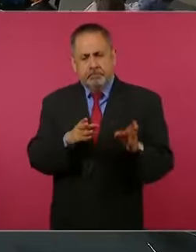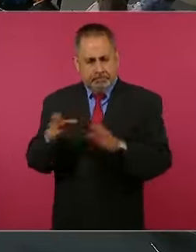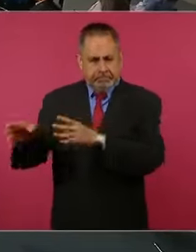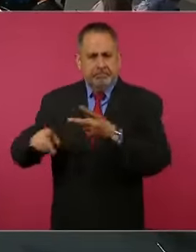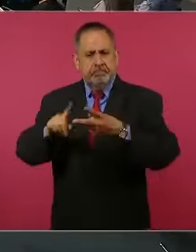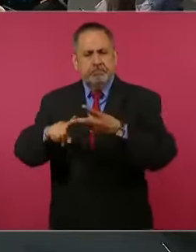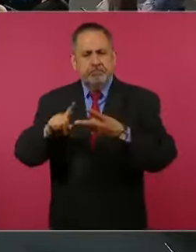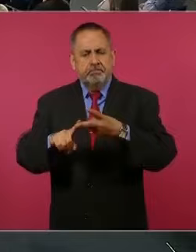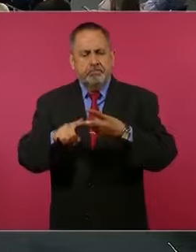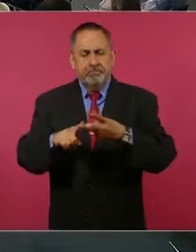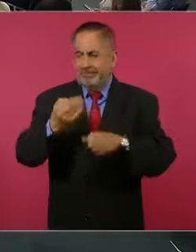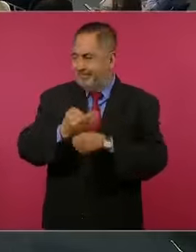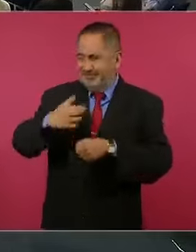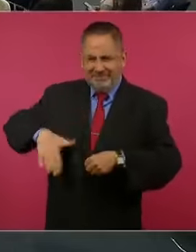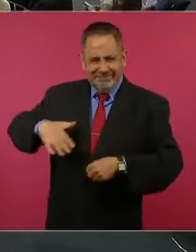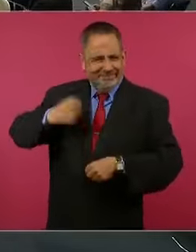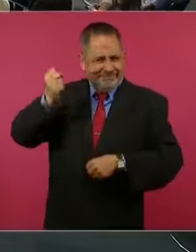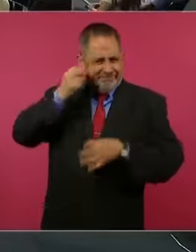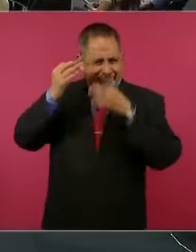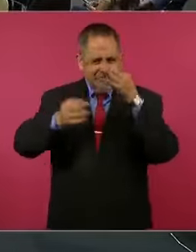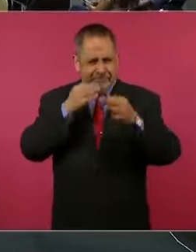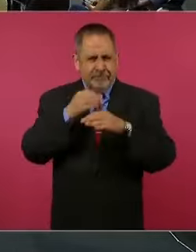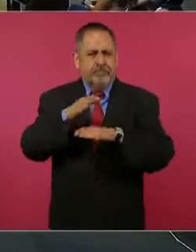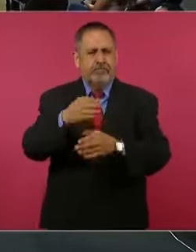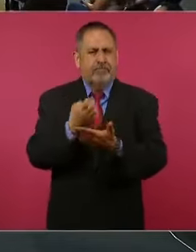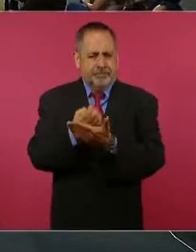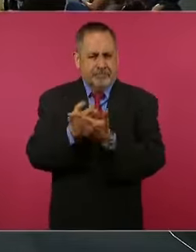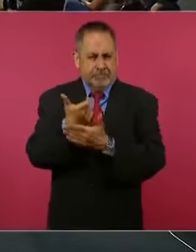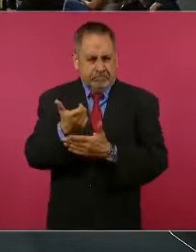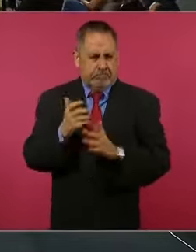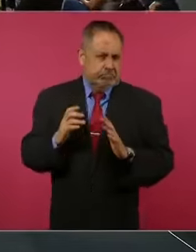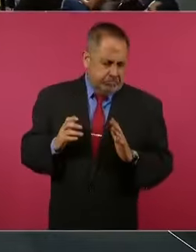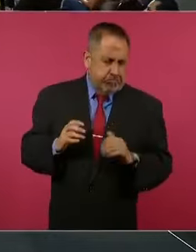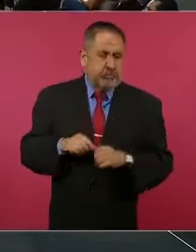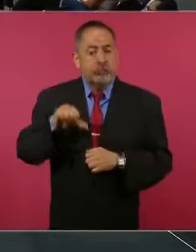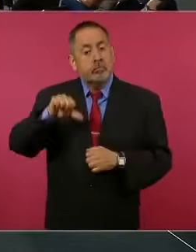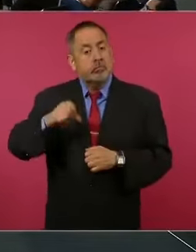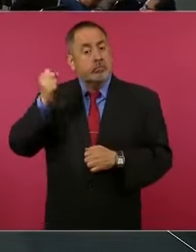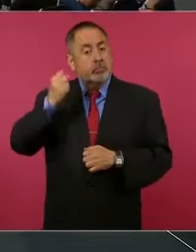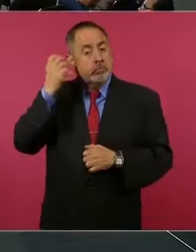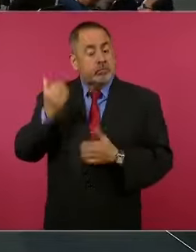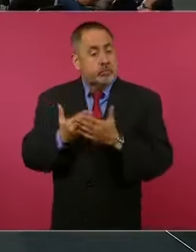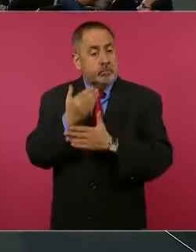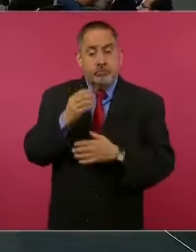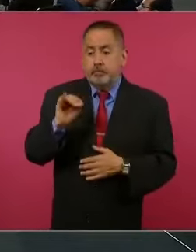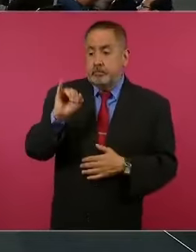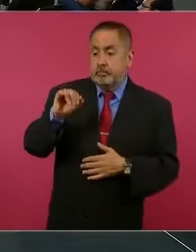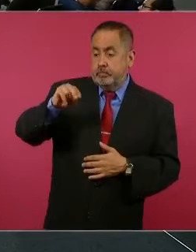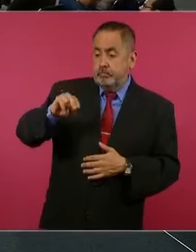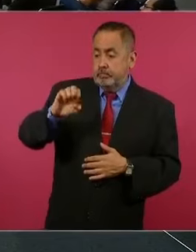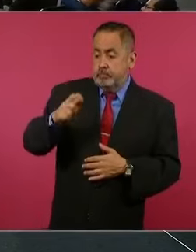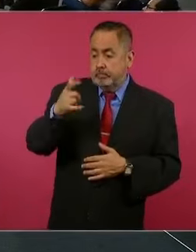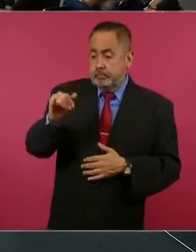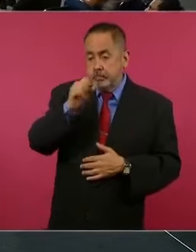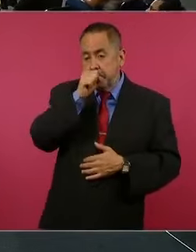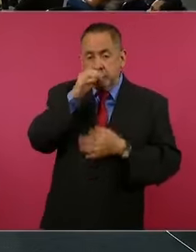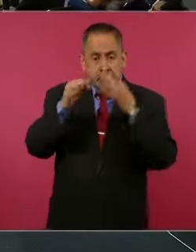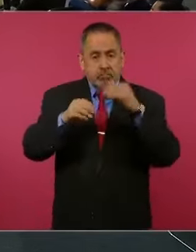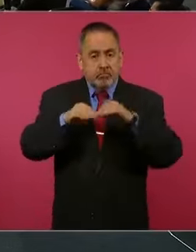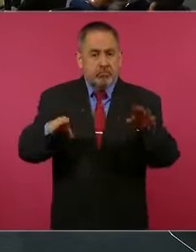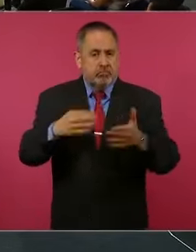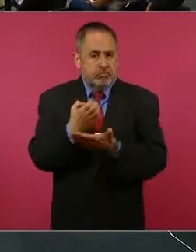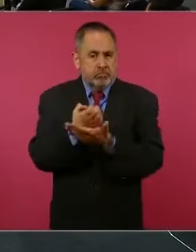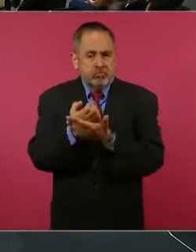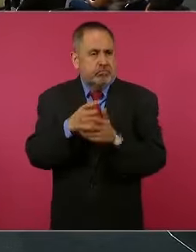ahorita al arranque de la conferencia hablaba usted sobre economía no este hace hoy en la mañana el presenta el indicador global de actividad